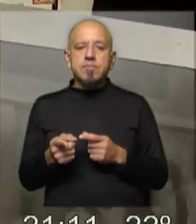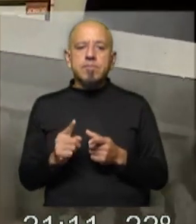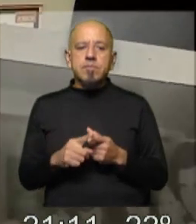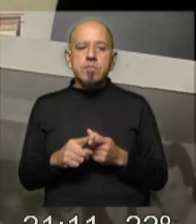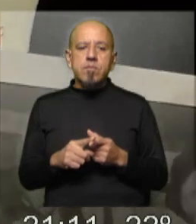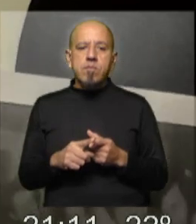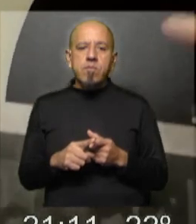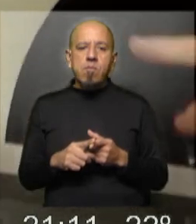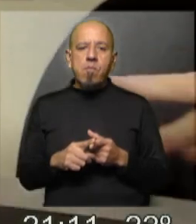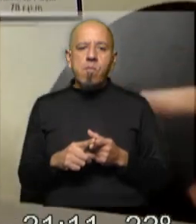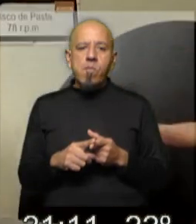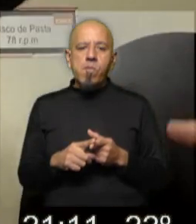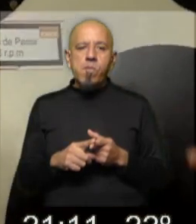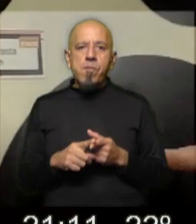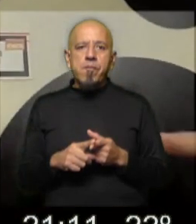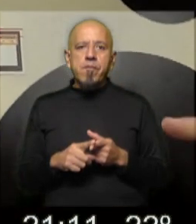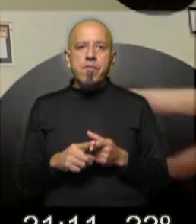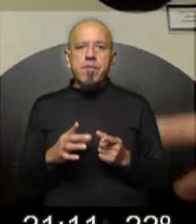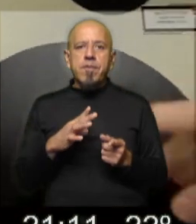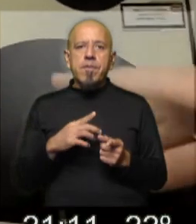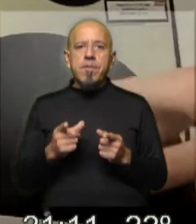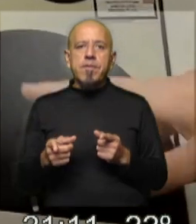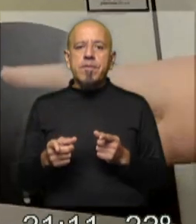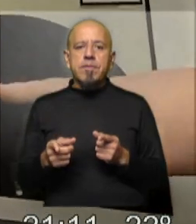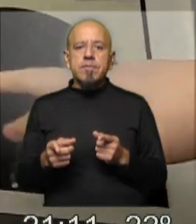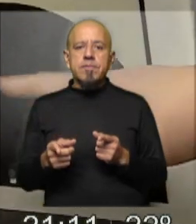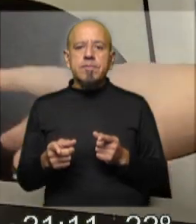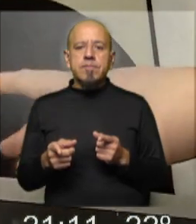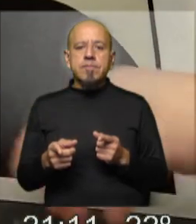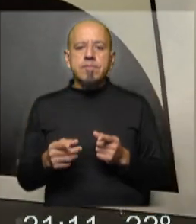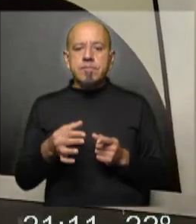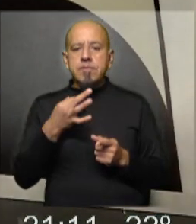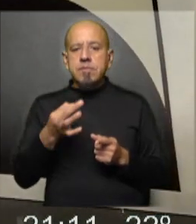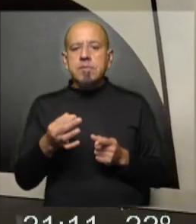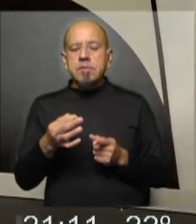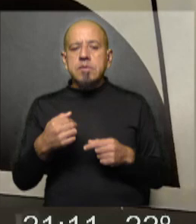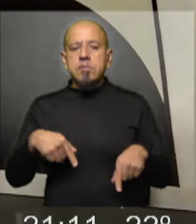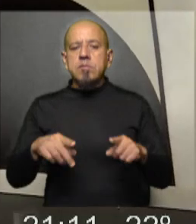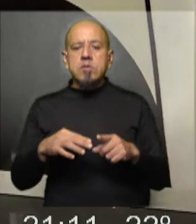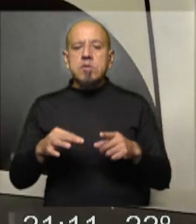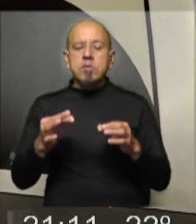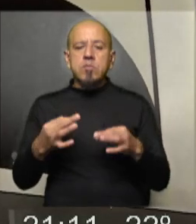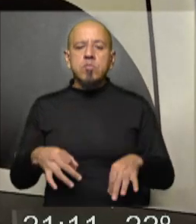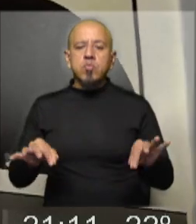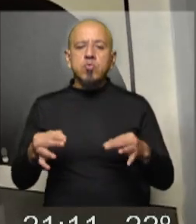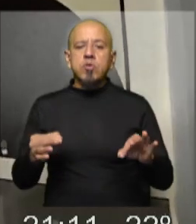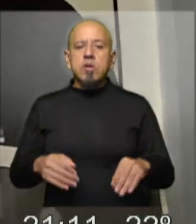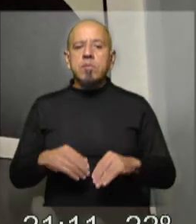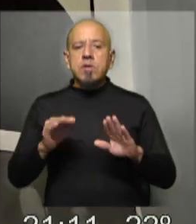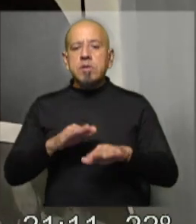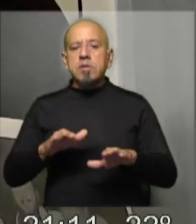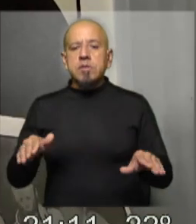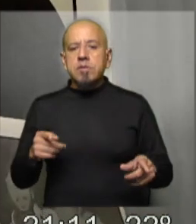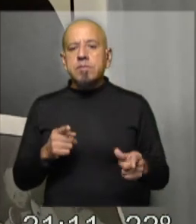Barbosa. Después tenemos, ahí una época había, se llamaba Sondorito, que era para música infantil,